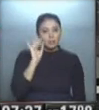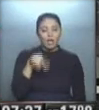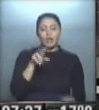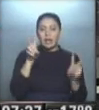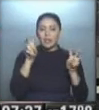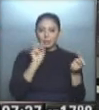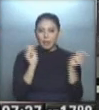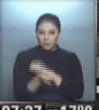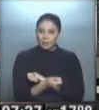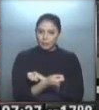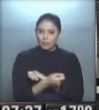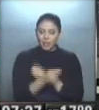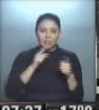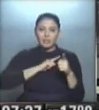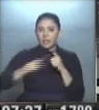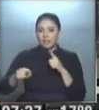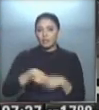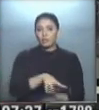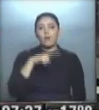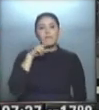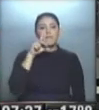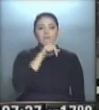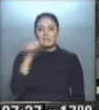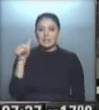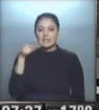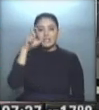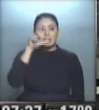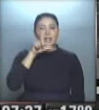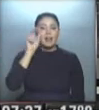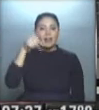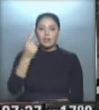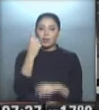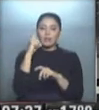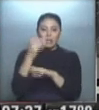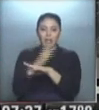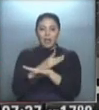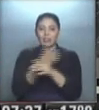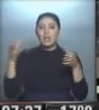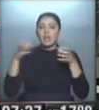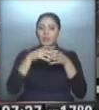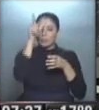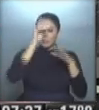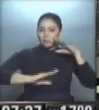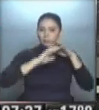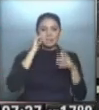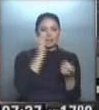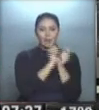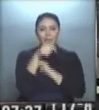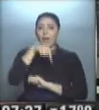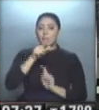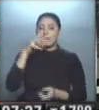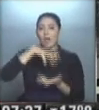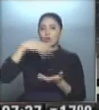Vamos a cambiar ahora de tema, nos vamos en vivo a Villa Celina, el día después del relevamiento de la cúpula en la comisaría donde se produjeron los